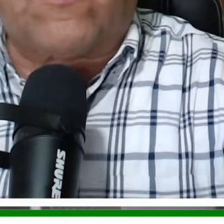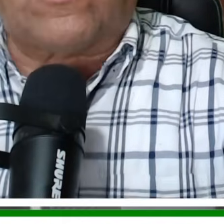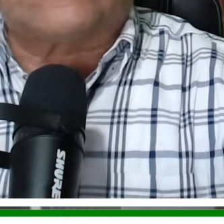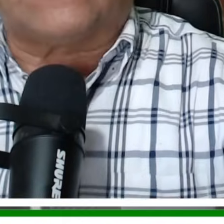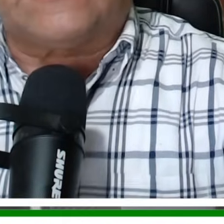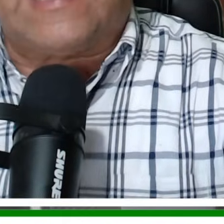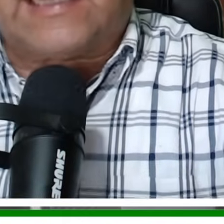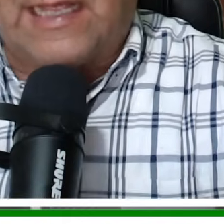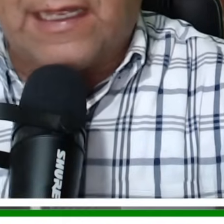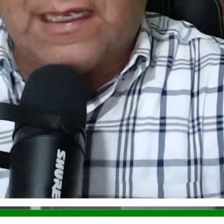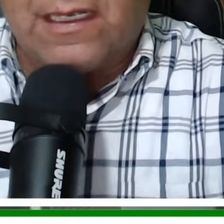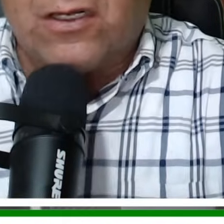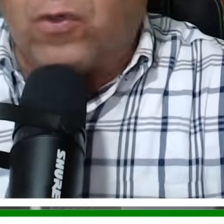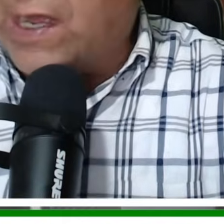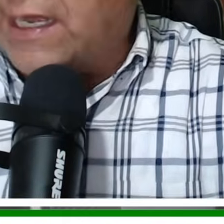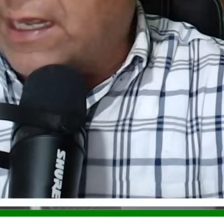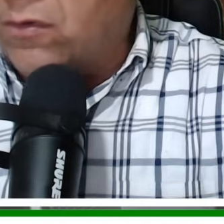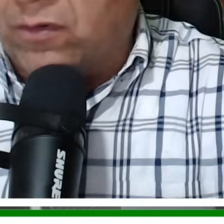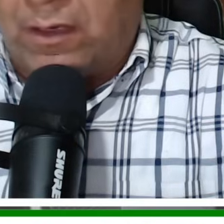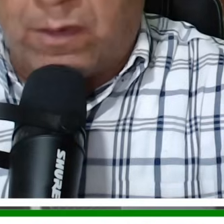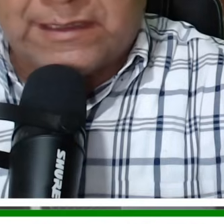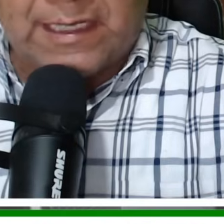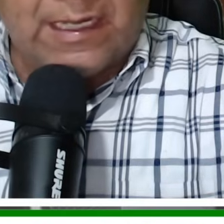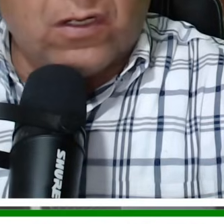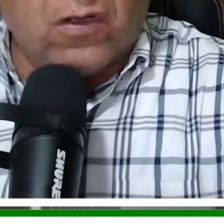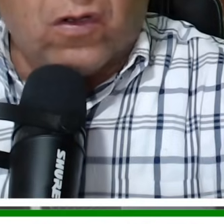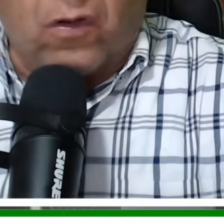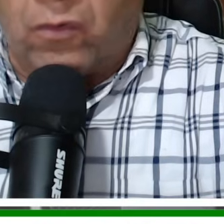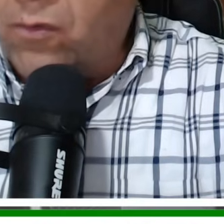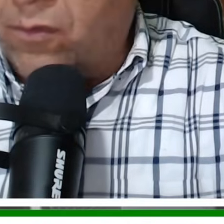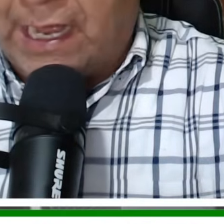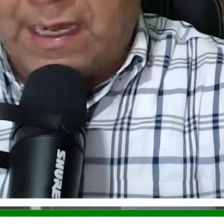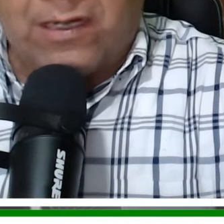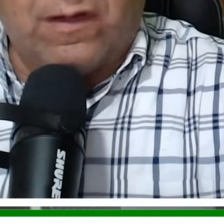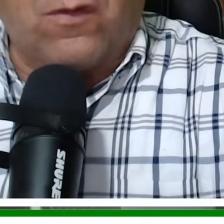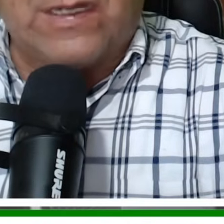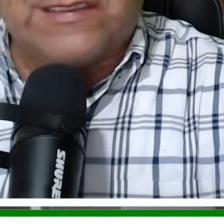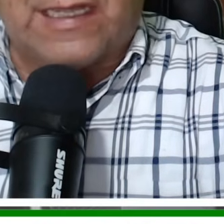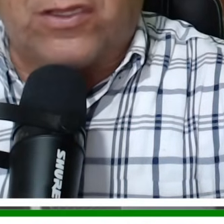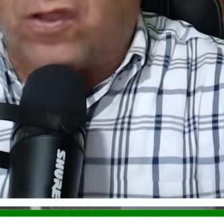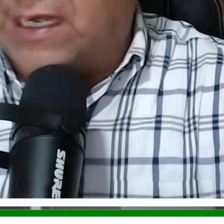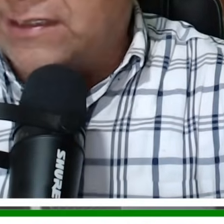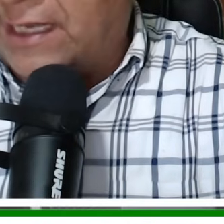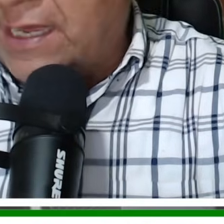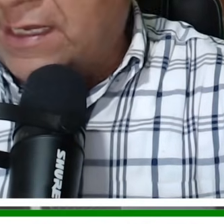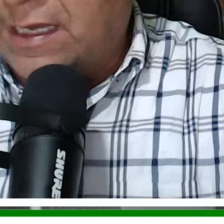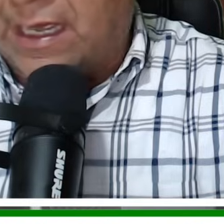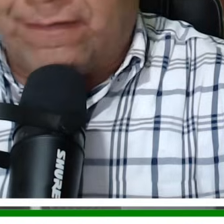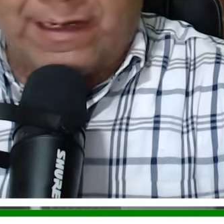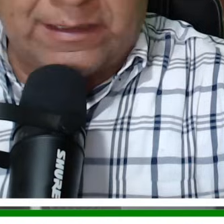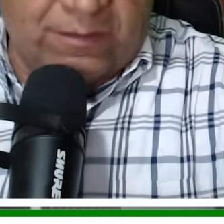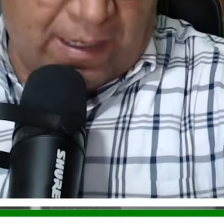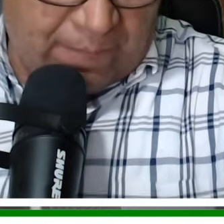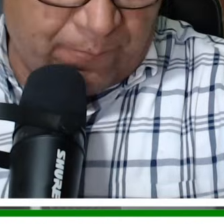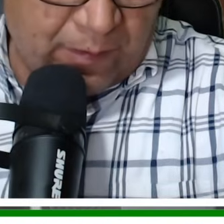gusta porque su candidata no ha ganado ni una encuesta o no gana ni una encuesta de todas las que hay a